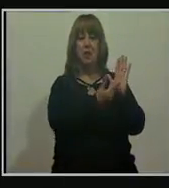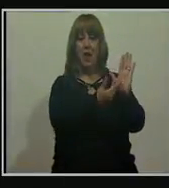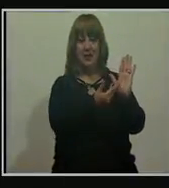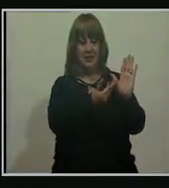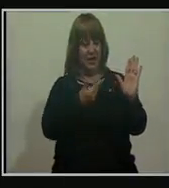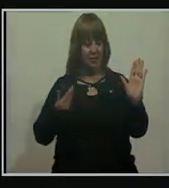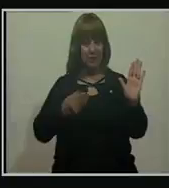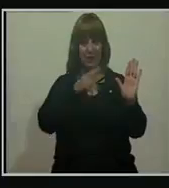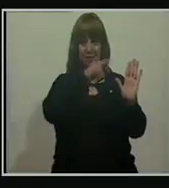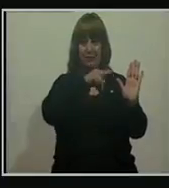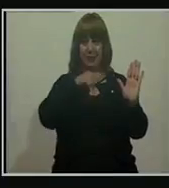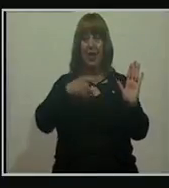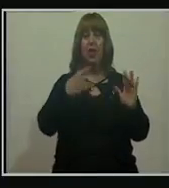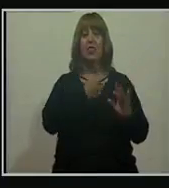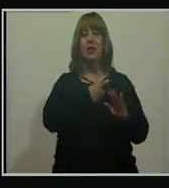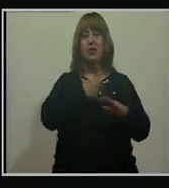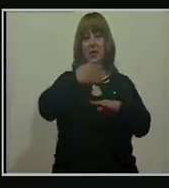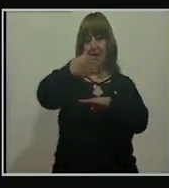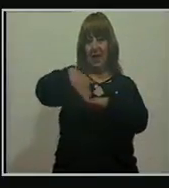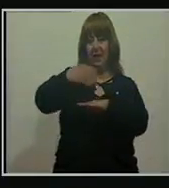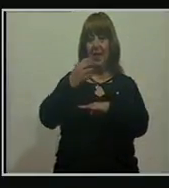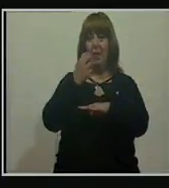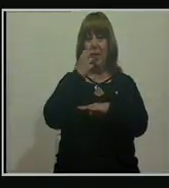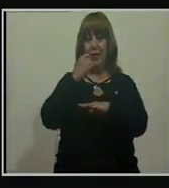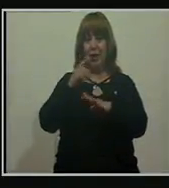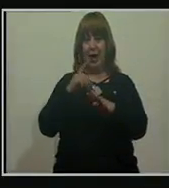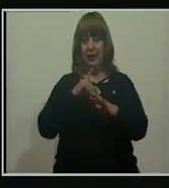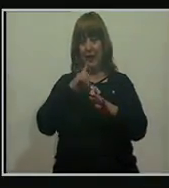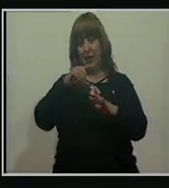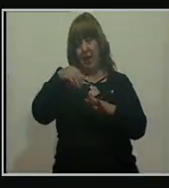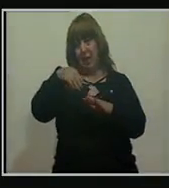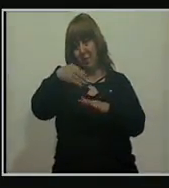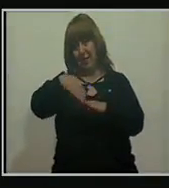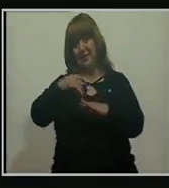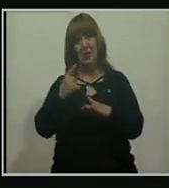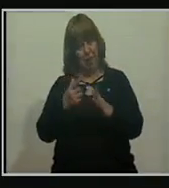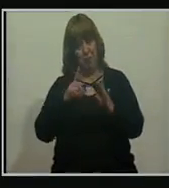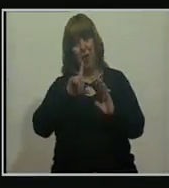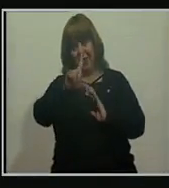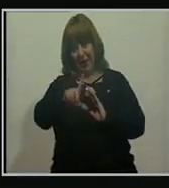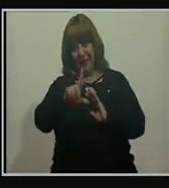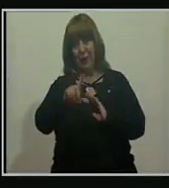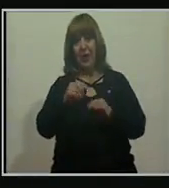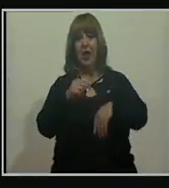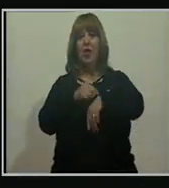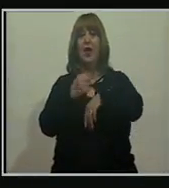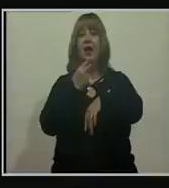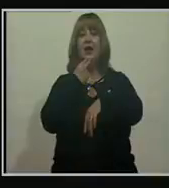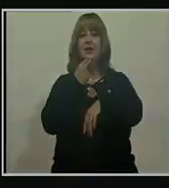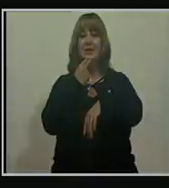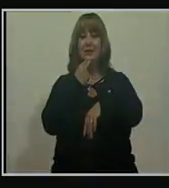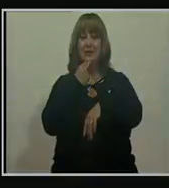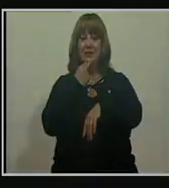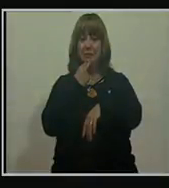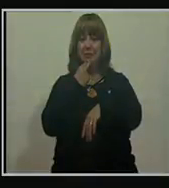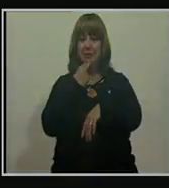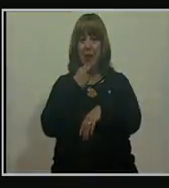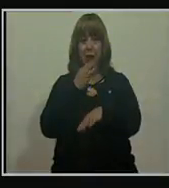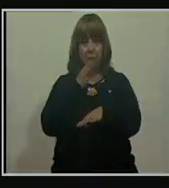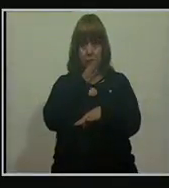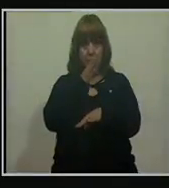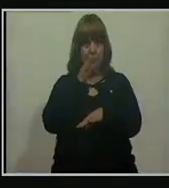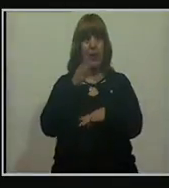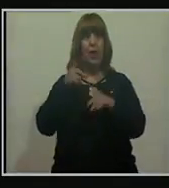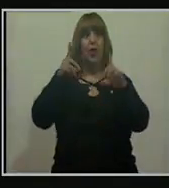justamente en Peatonal y Patricias, en la legislatura de Mendoza, a las 11 de la mañana. Va a quedar inaugurada la muestra. Al que estamos viendo en la